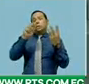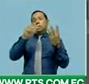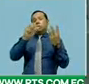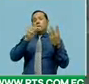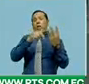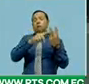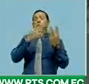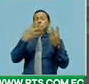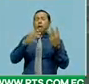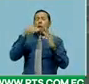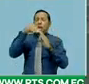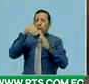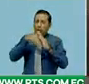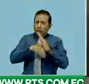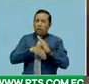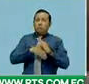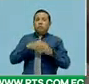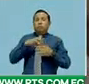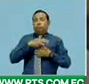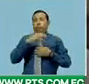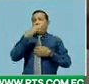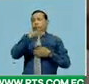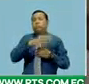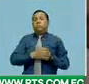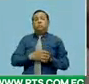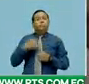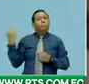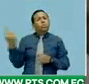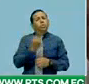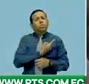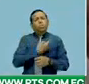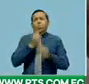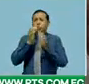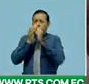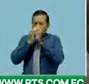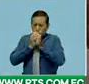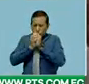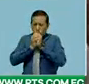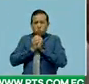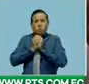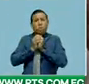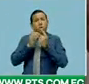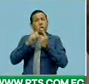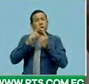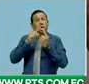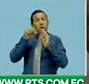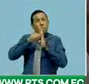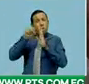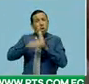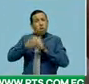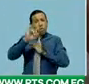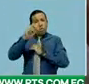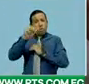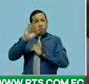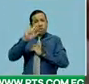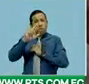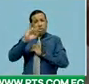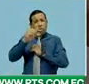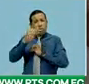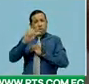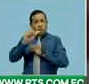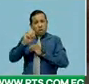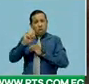actualmente lucha contra este virus. Estamos orando no solamente por el alcalde abogado Agustín Intriago, sino por